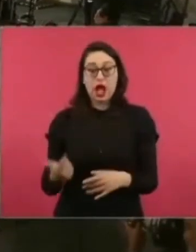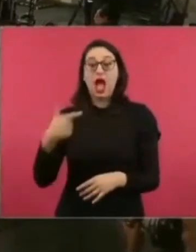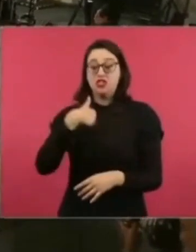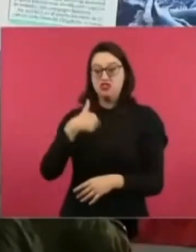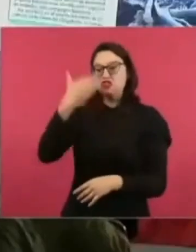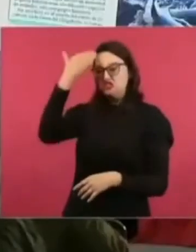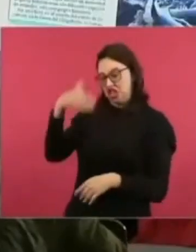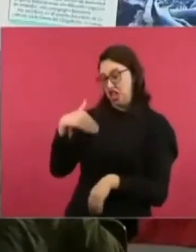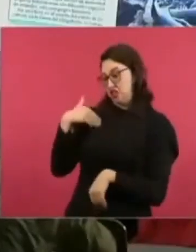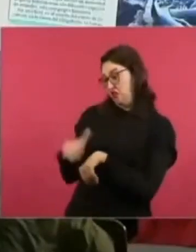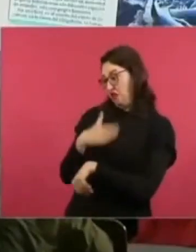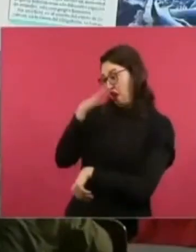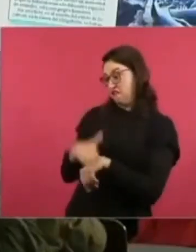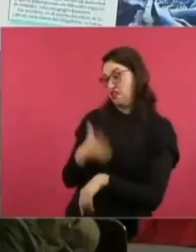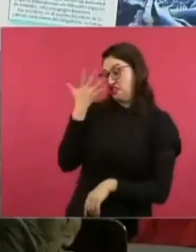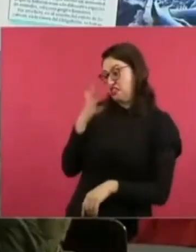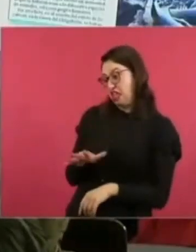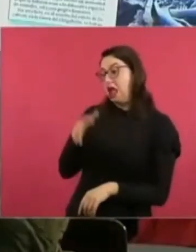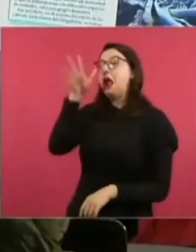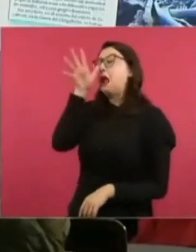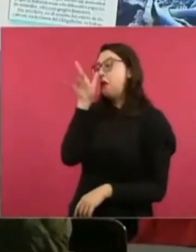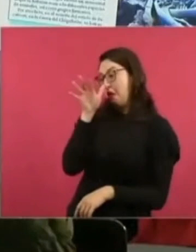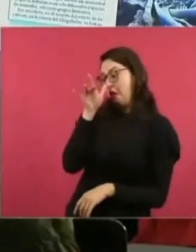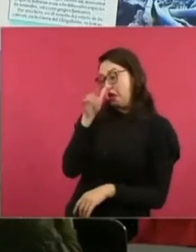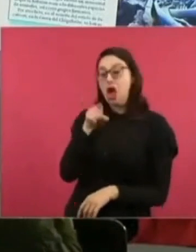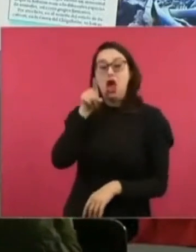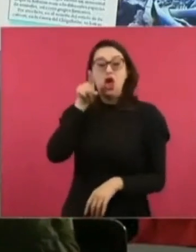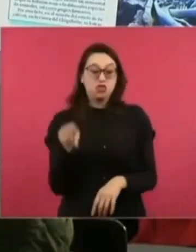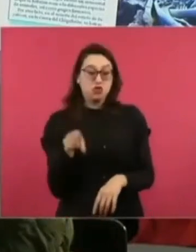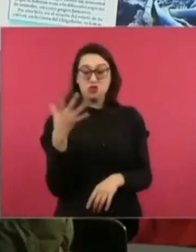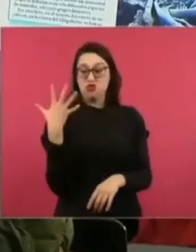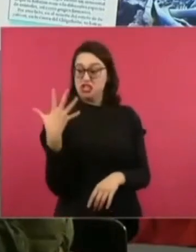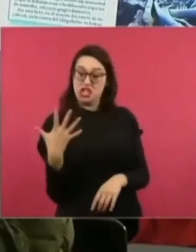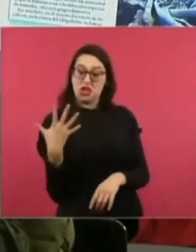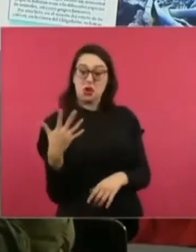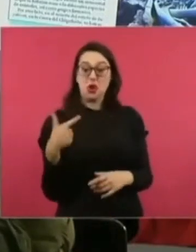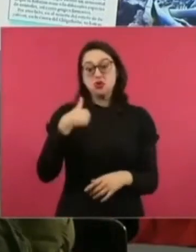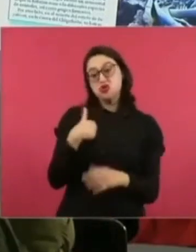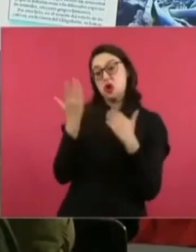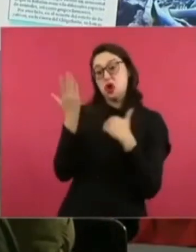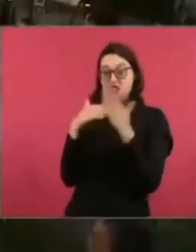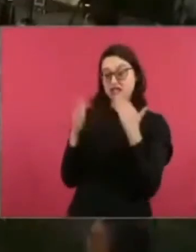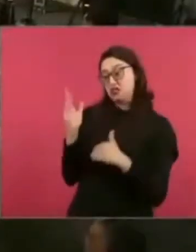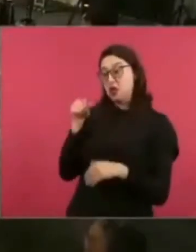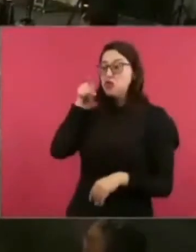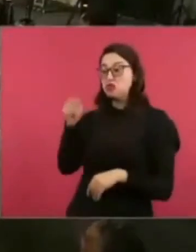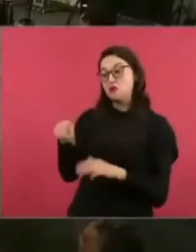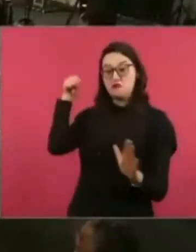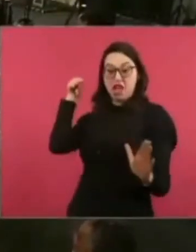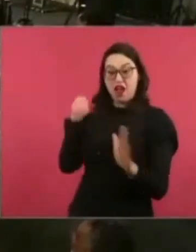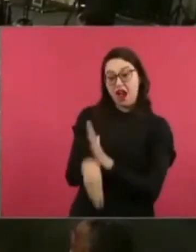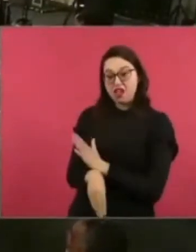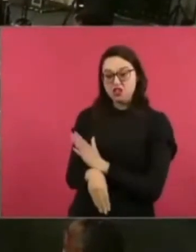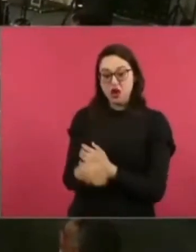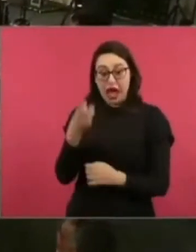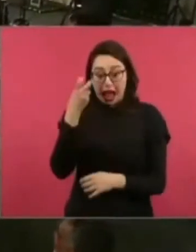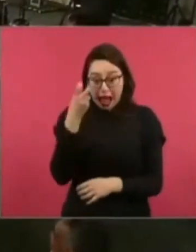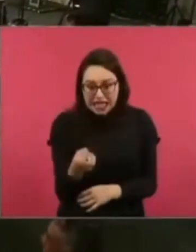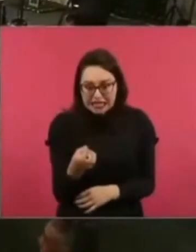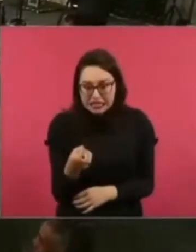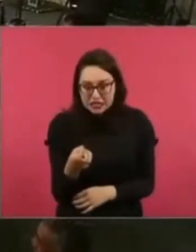y tú te sacaste 5, lero, mero, yo sí voy a ser exitoso y tú no. No es